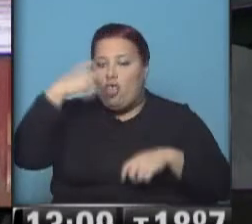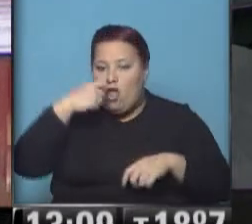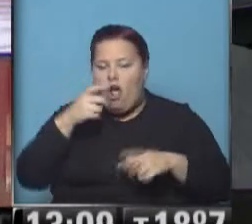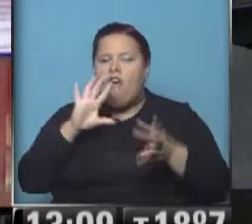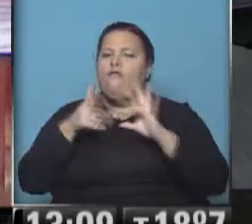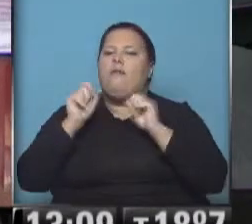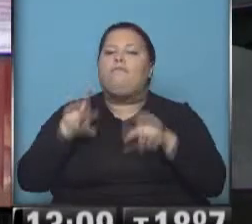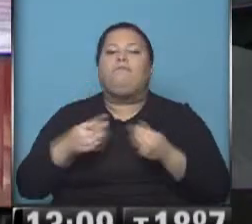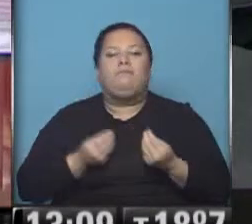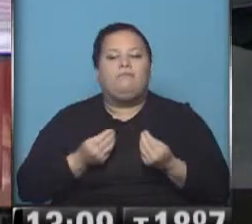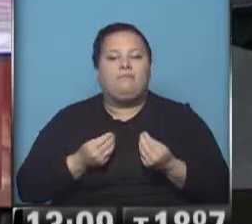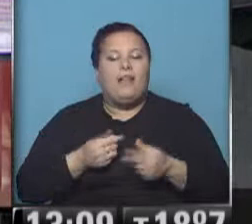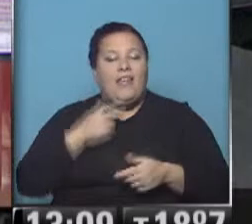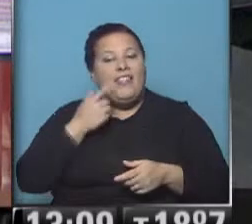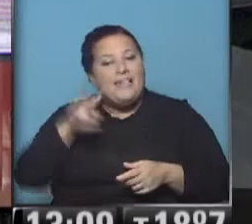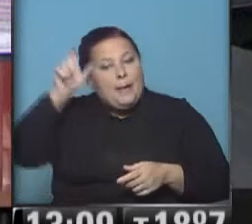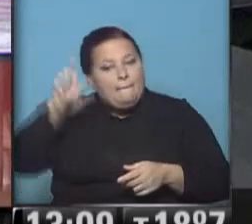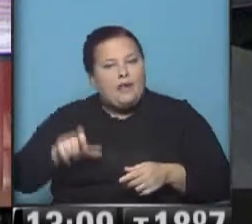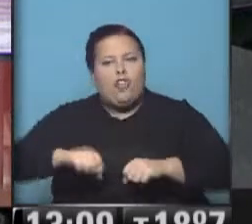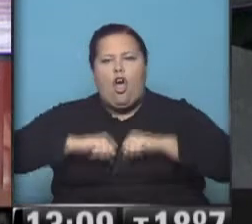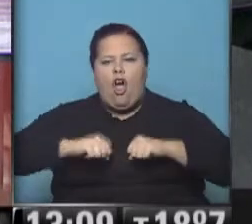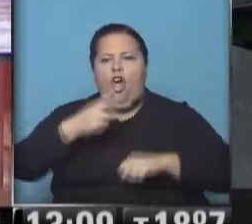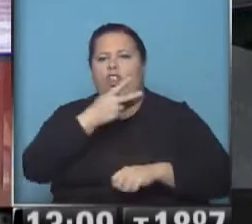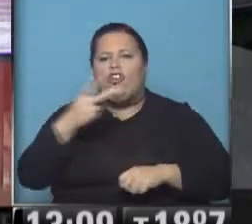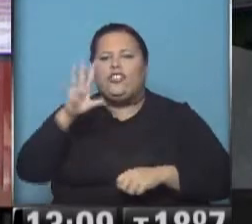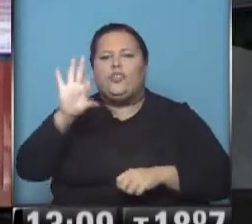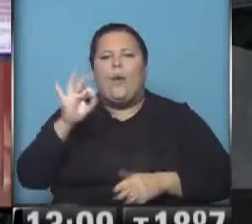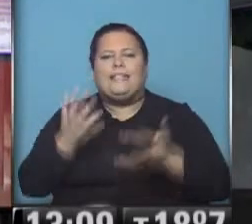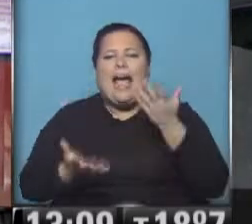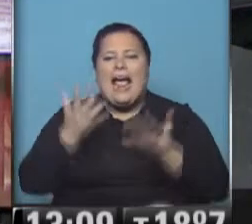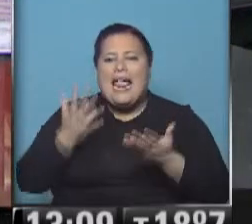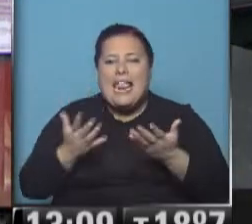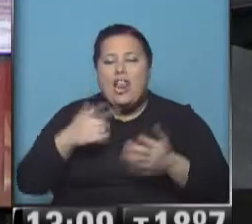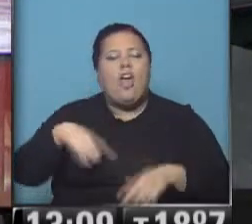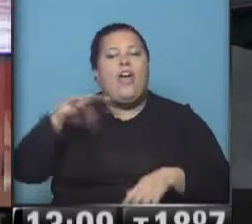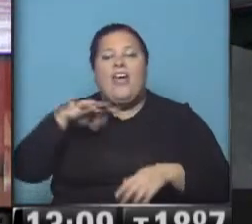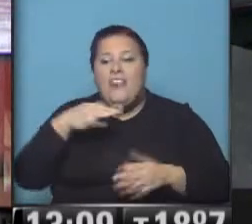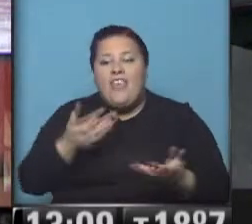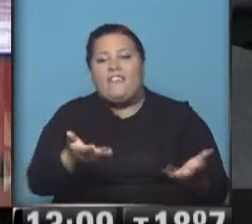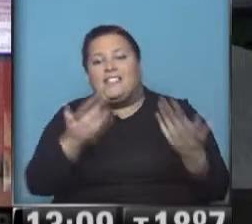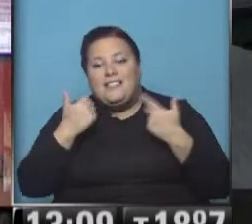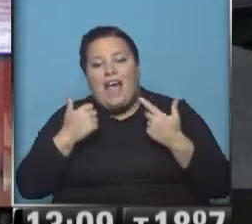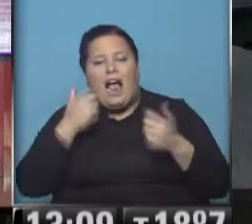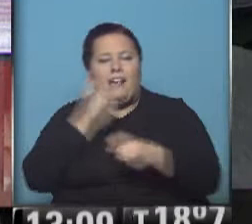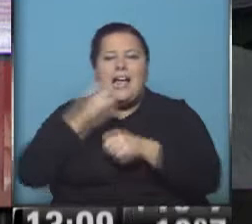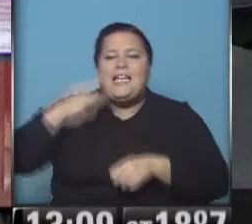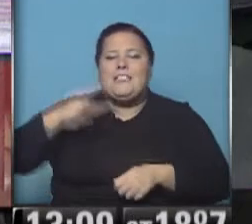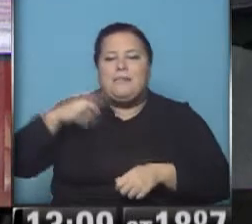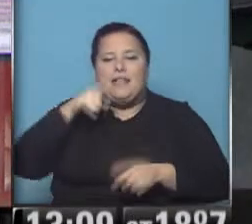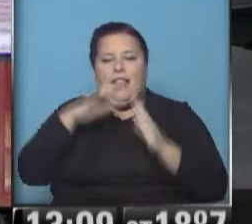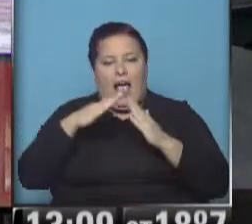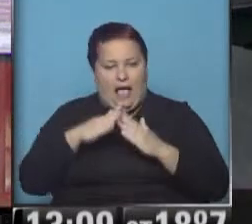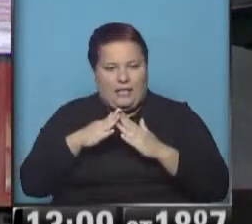una particularidad se habla de una persona obesa de 250 kilos a la que tuvieron que retirar en un operativo especial de su domicilio